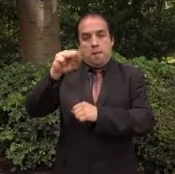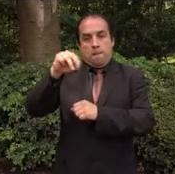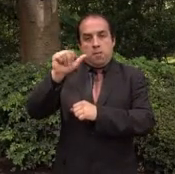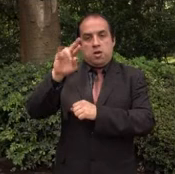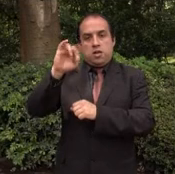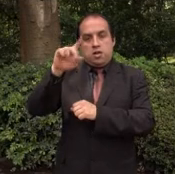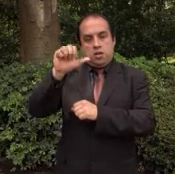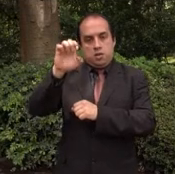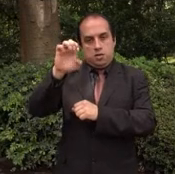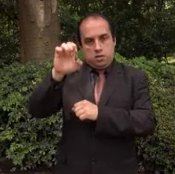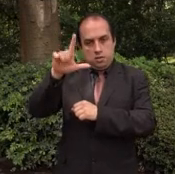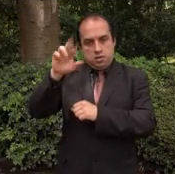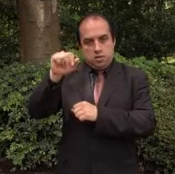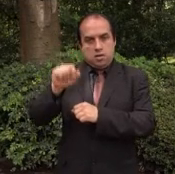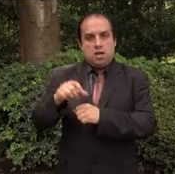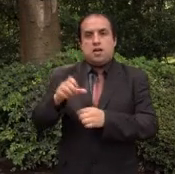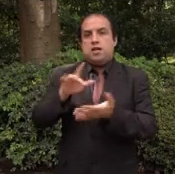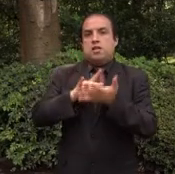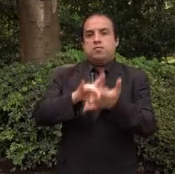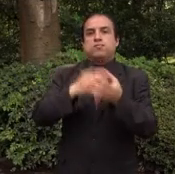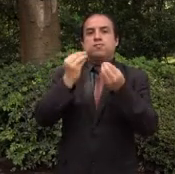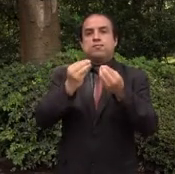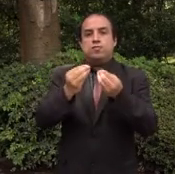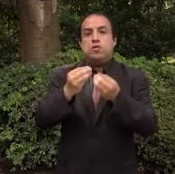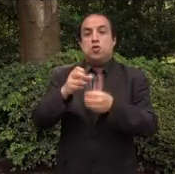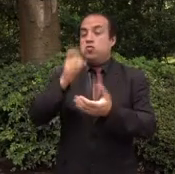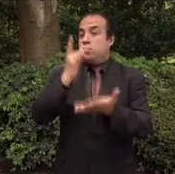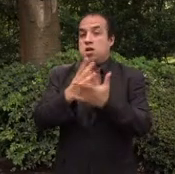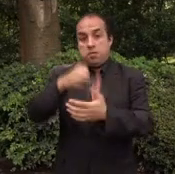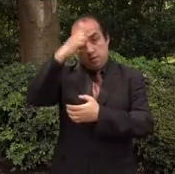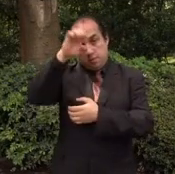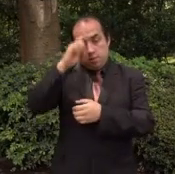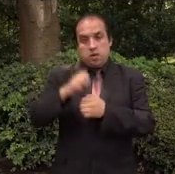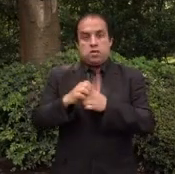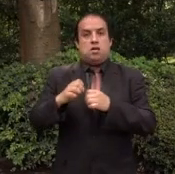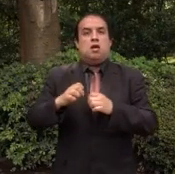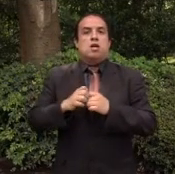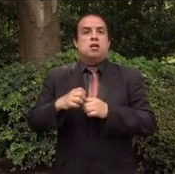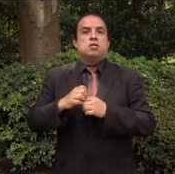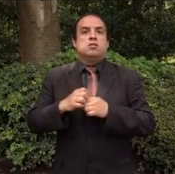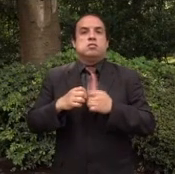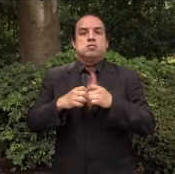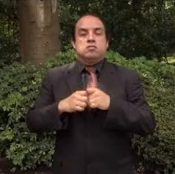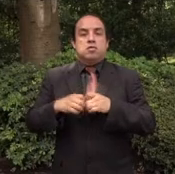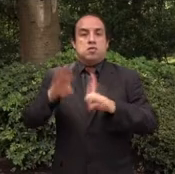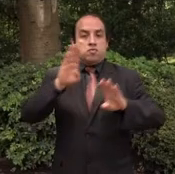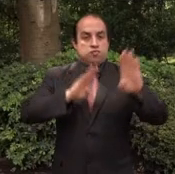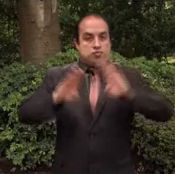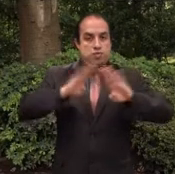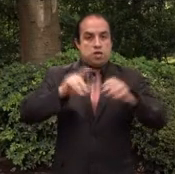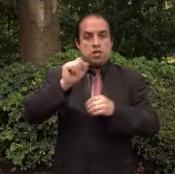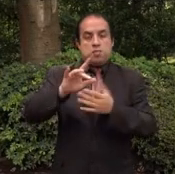solamente es una experta en ecología, sino que además nos ha apoyado en el vínculo con distintas